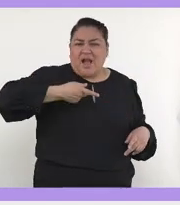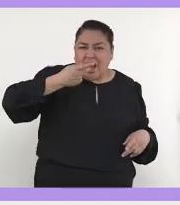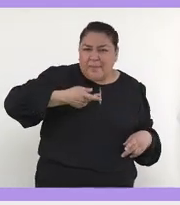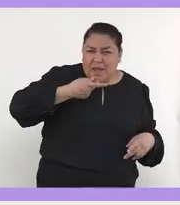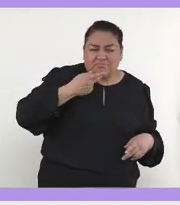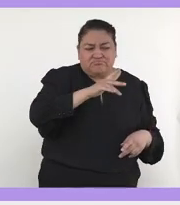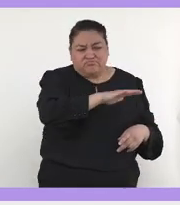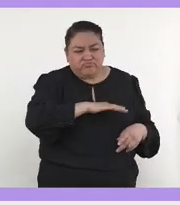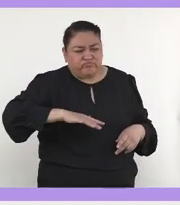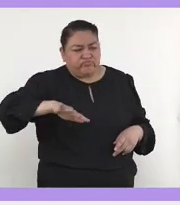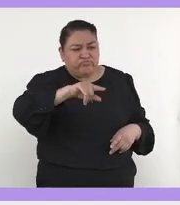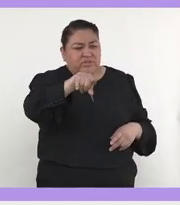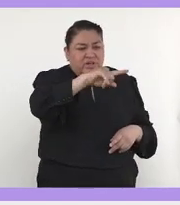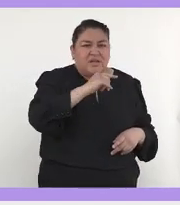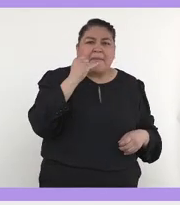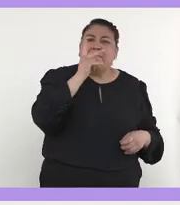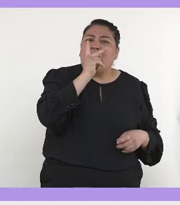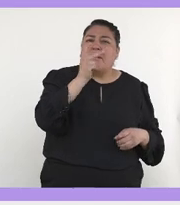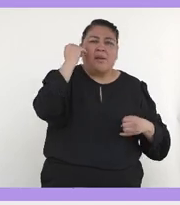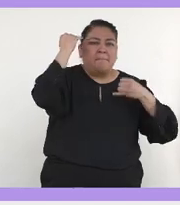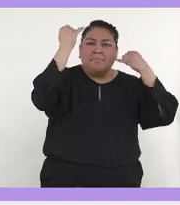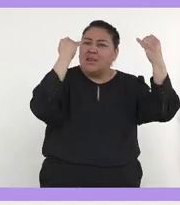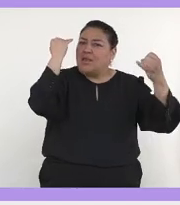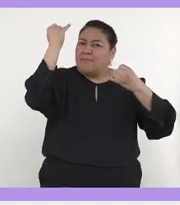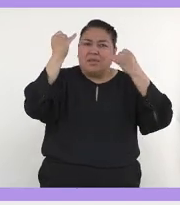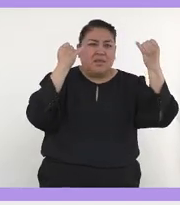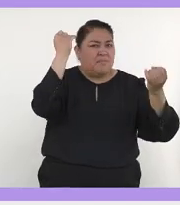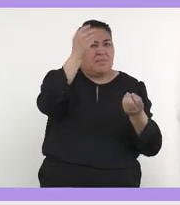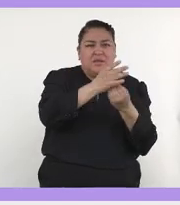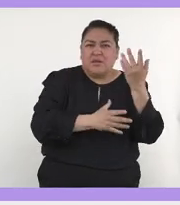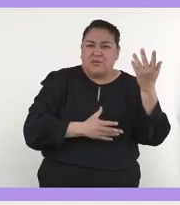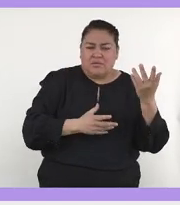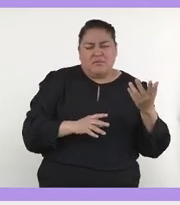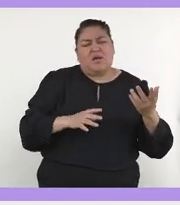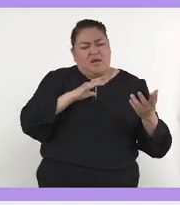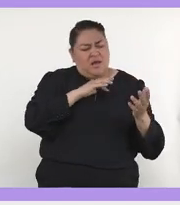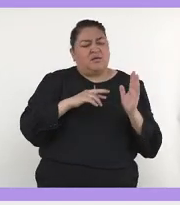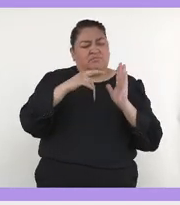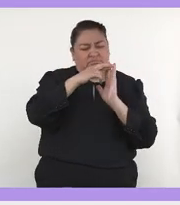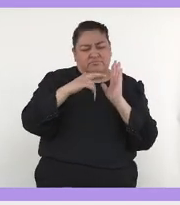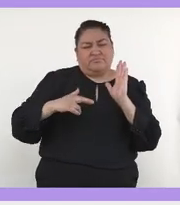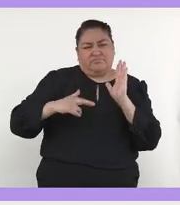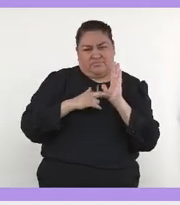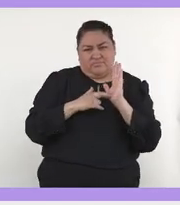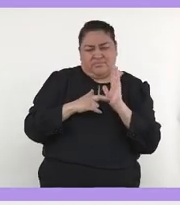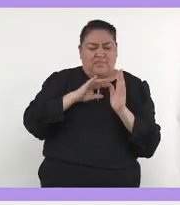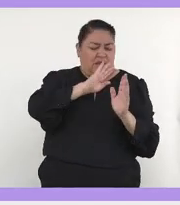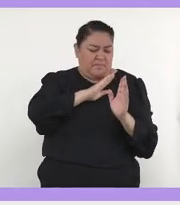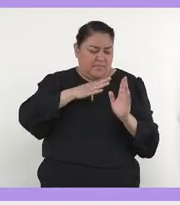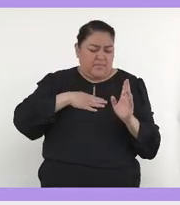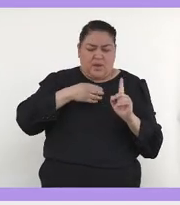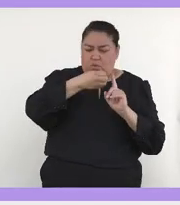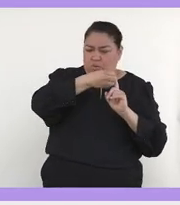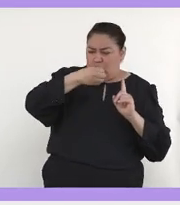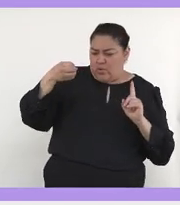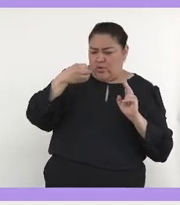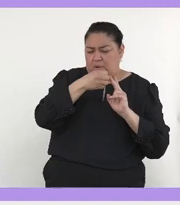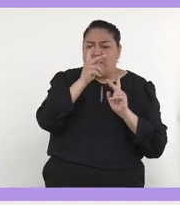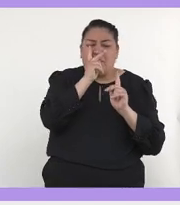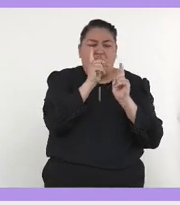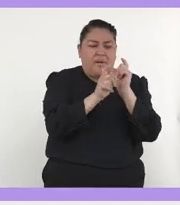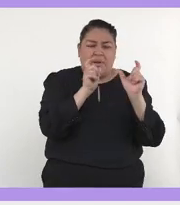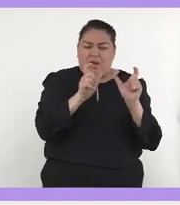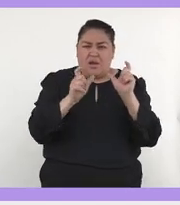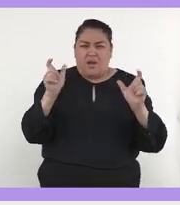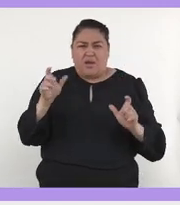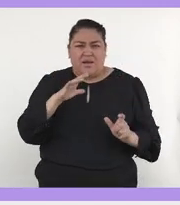la hacemos quienes la hablamos todo el tiempo sí necesitamos normas totalmente créanme que yo amo la ortografía Israel Márquez está aquí para